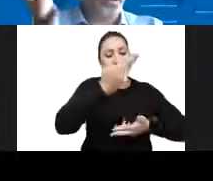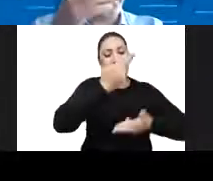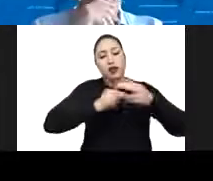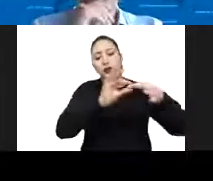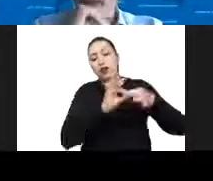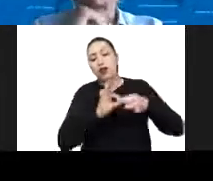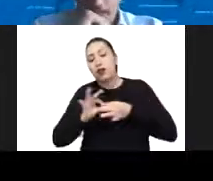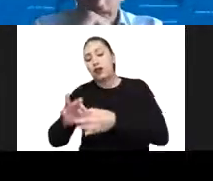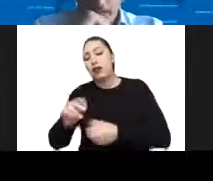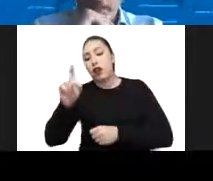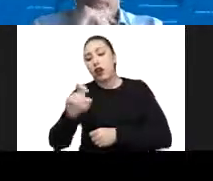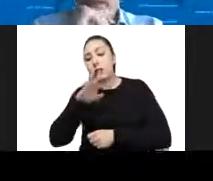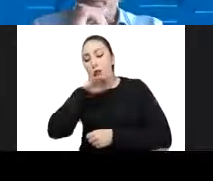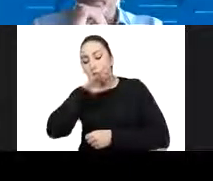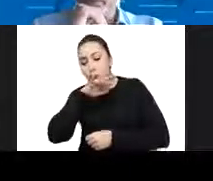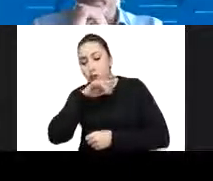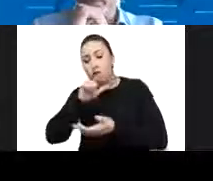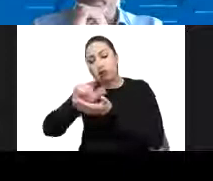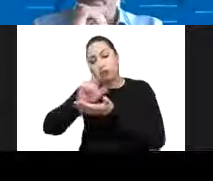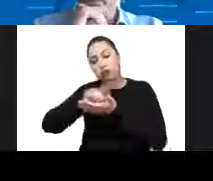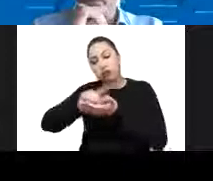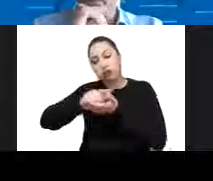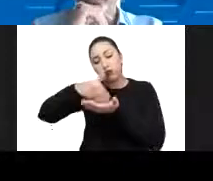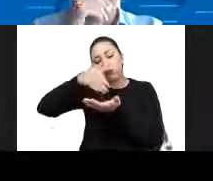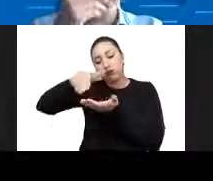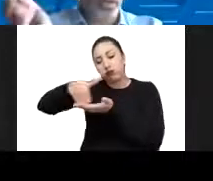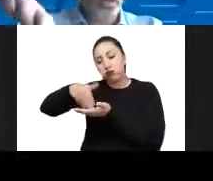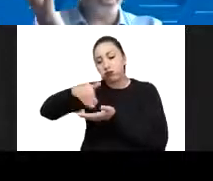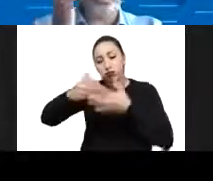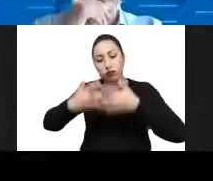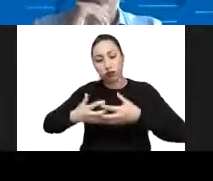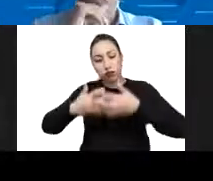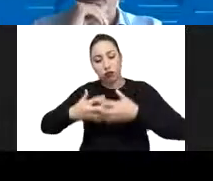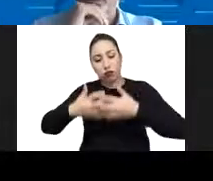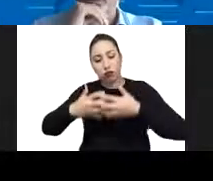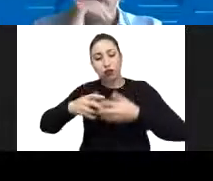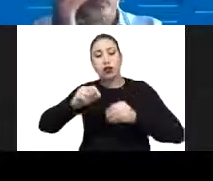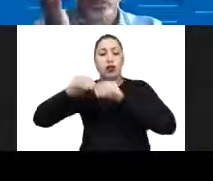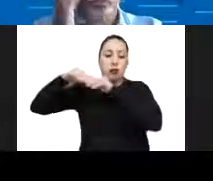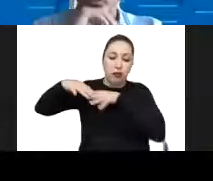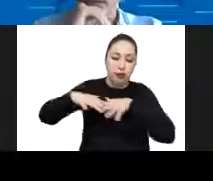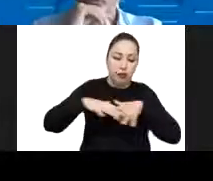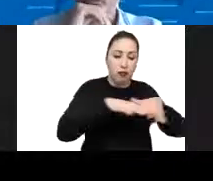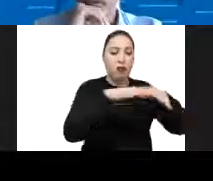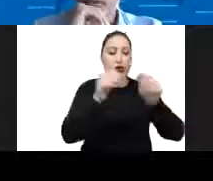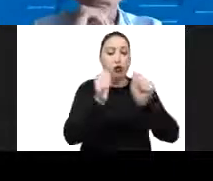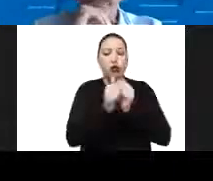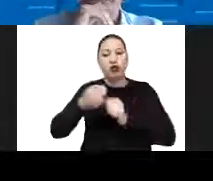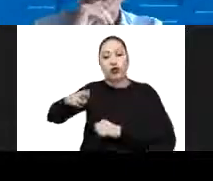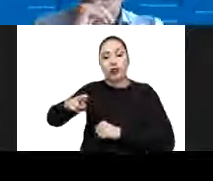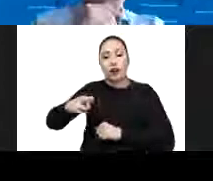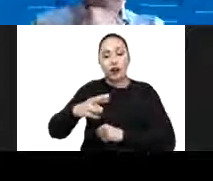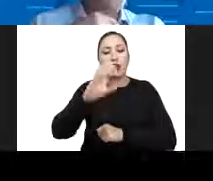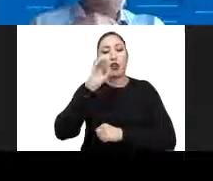sucia, ¿no? la limpiamos en tratamiento de aguas residuales y la descargamos a un río o a un cauce o a un